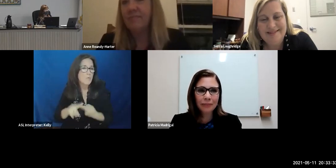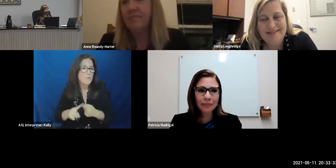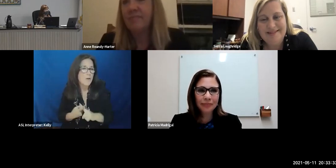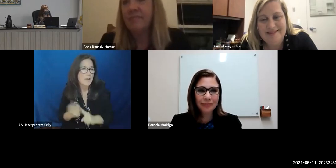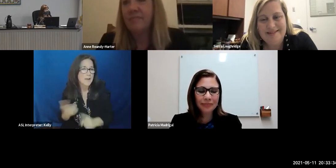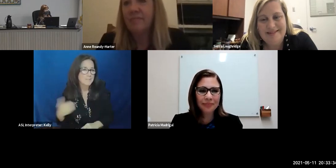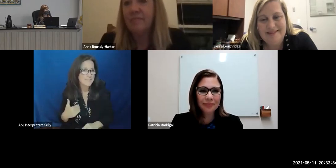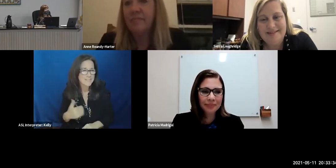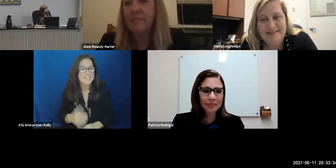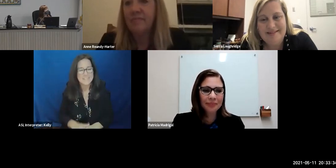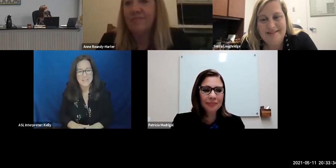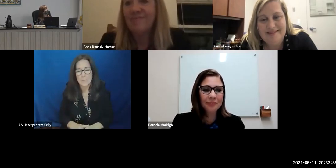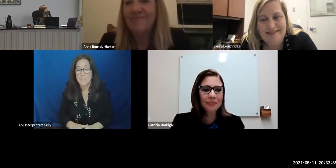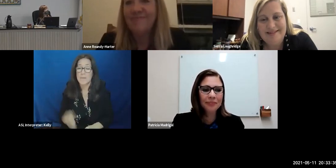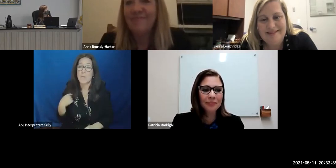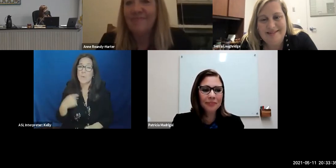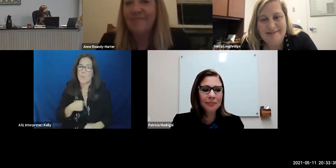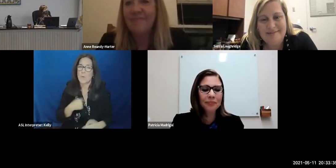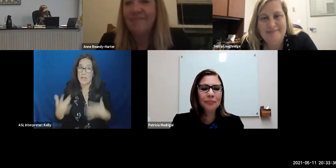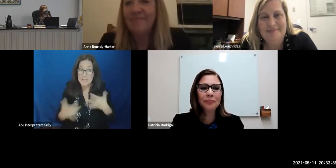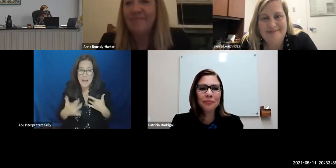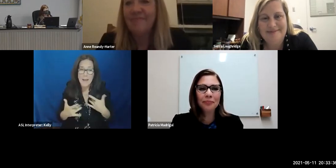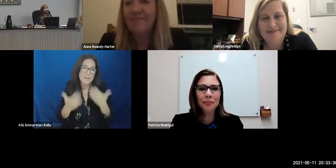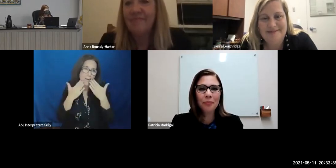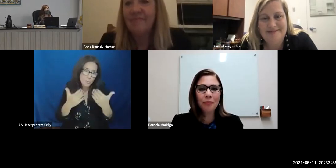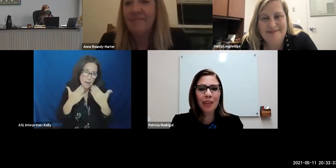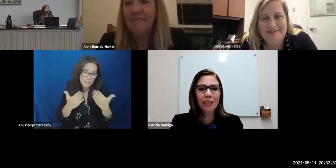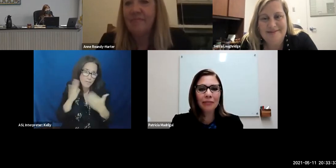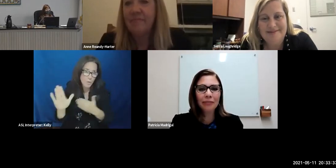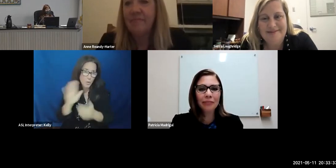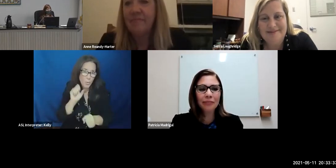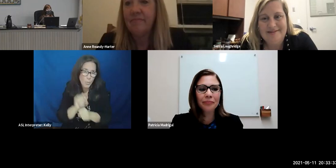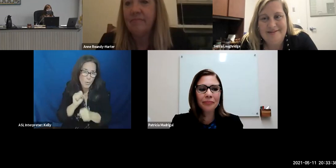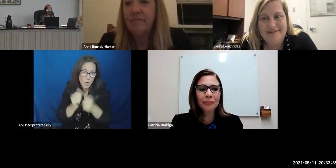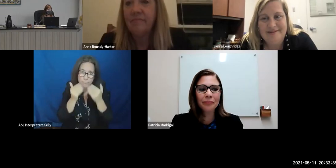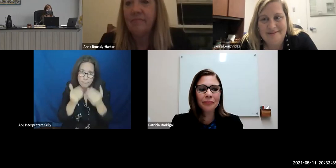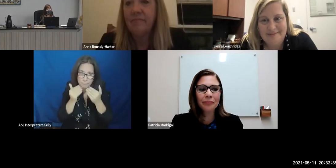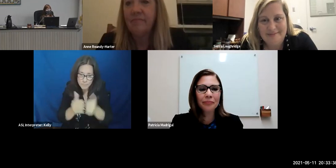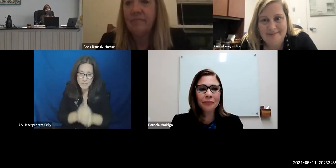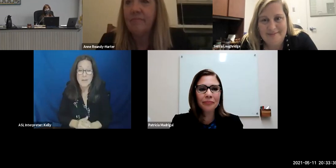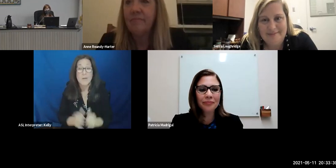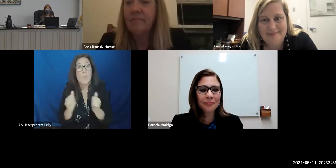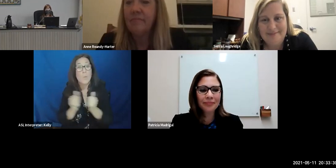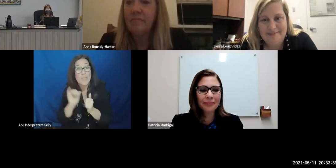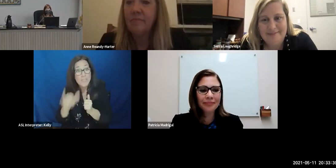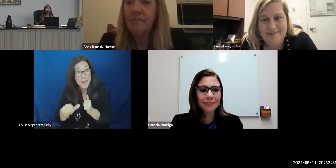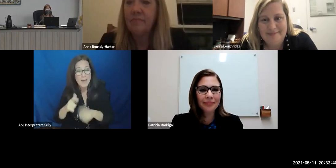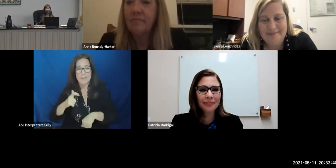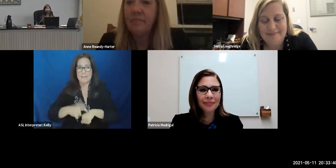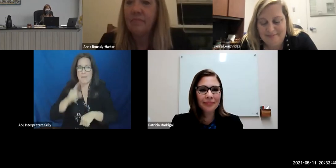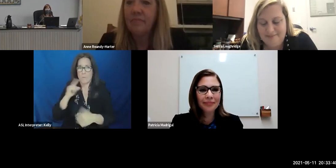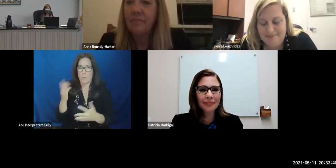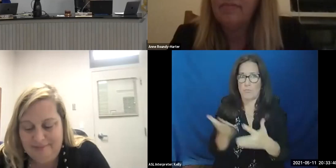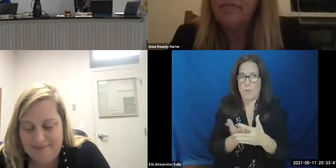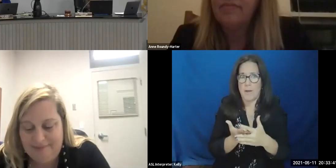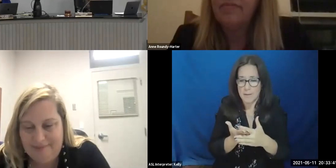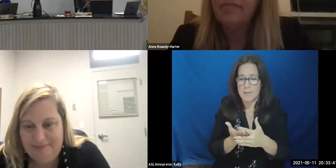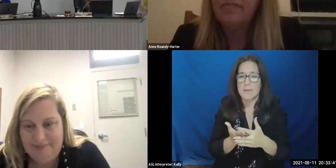un momento de tomar una pausa dado que hemos estado reuniéndonos desde las cinco y media de la tarde